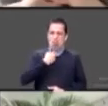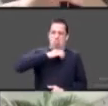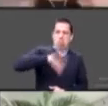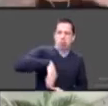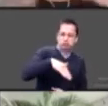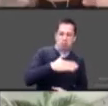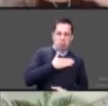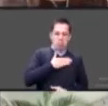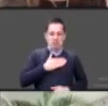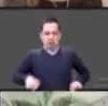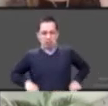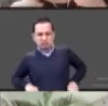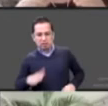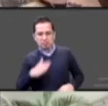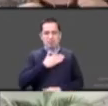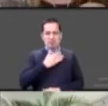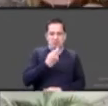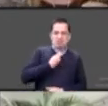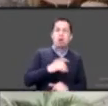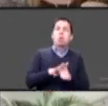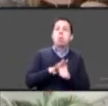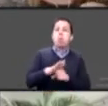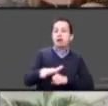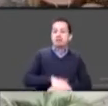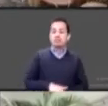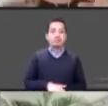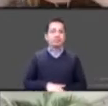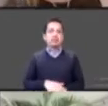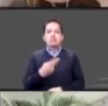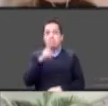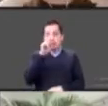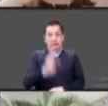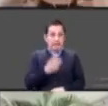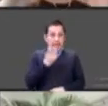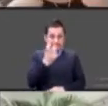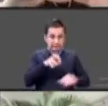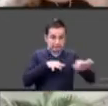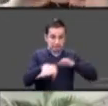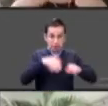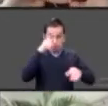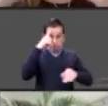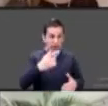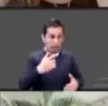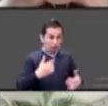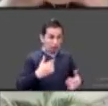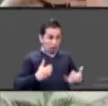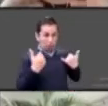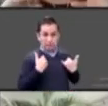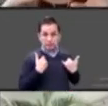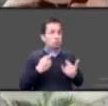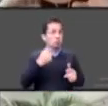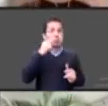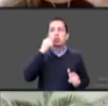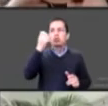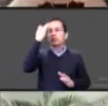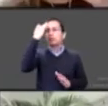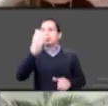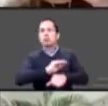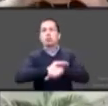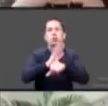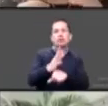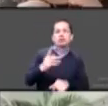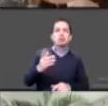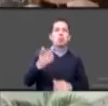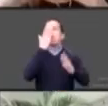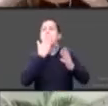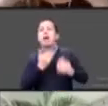decirlo, con o sin pandemia, ese es el trabajo más importante, será. Es ayudar a las instituciones a comprender que hay un